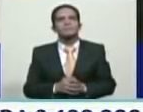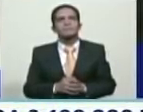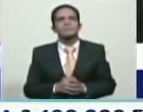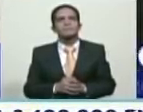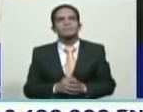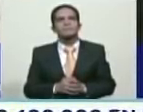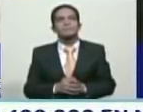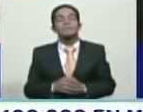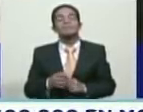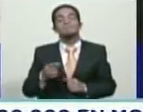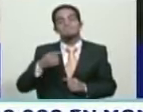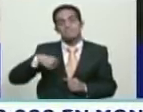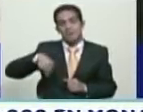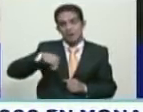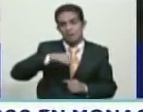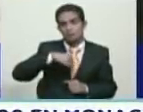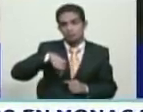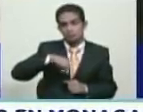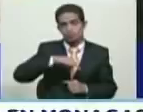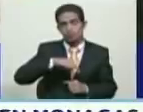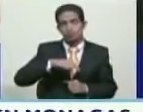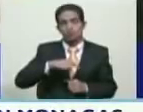Y para nosotros,